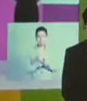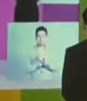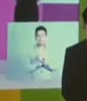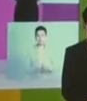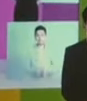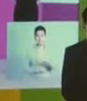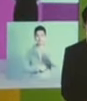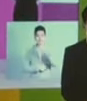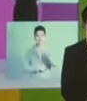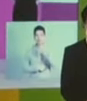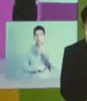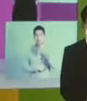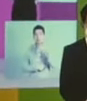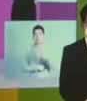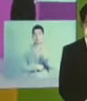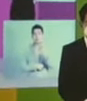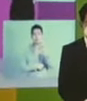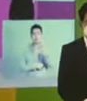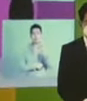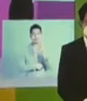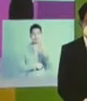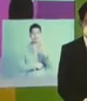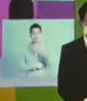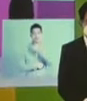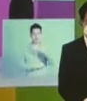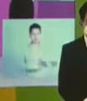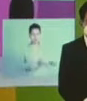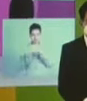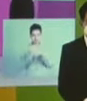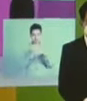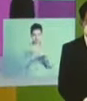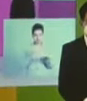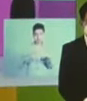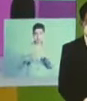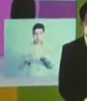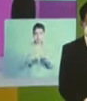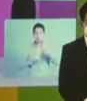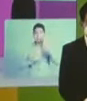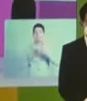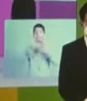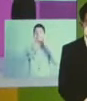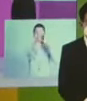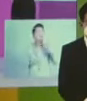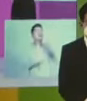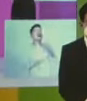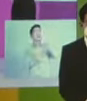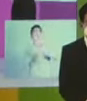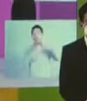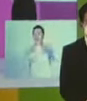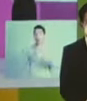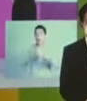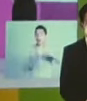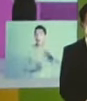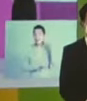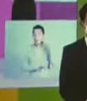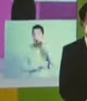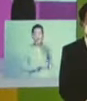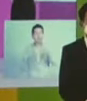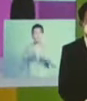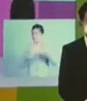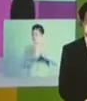estos 22 municipios. Si alguien quiere venir de otras partes a Morelia, no